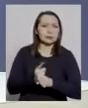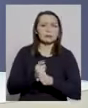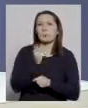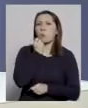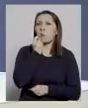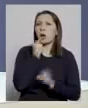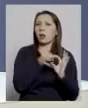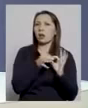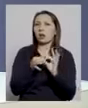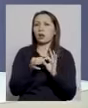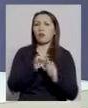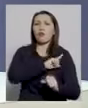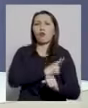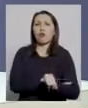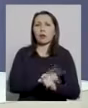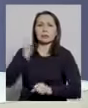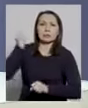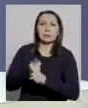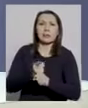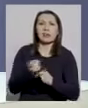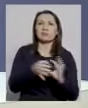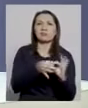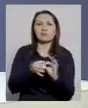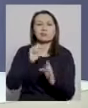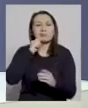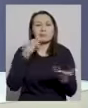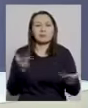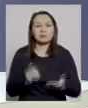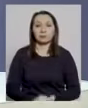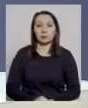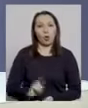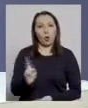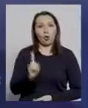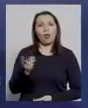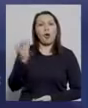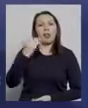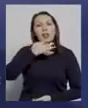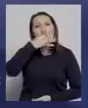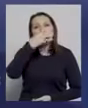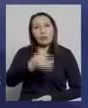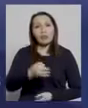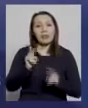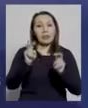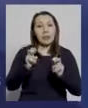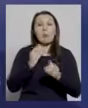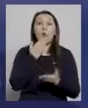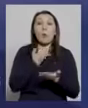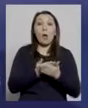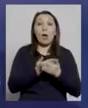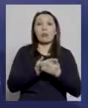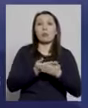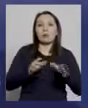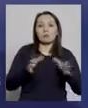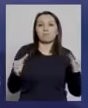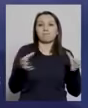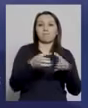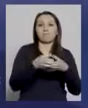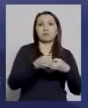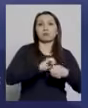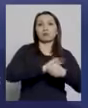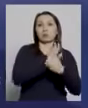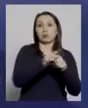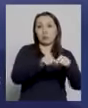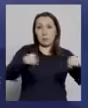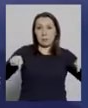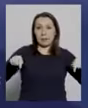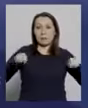cuáles de esas medidas de fuerza usted se refiere concretamente? No, yo me refería a que cuando formamos la mesa social